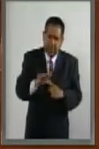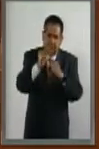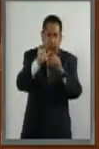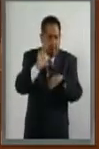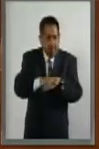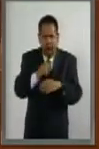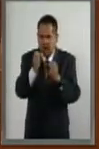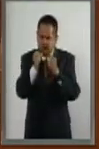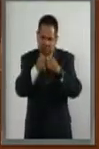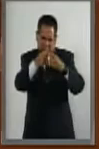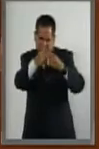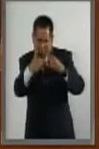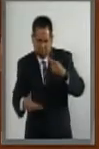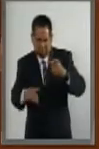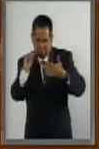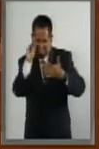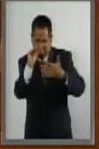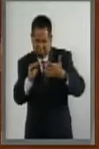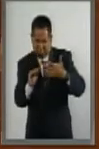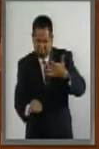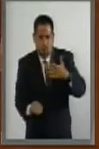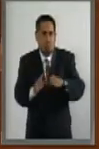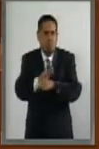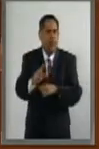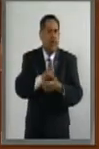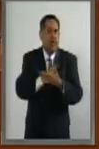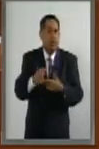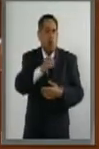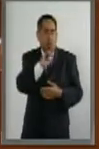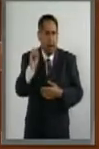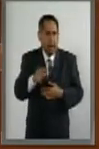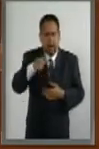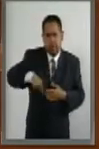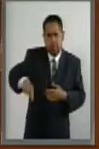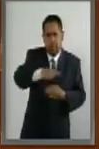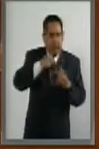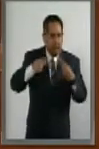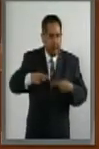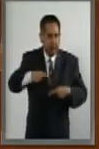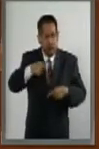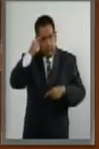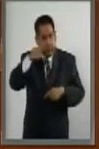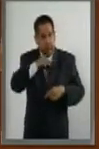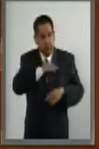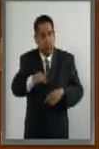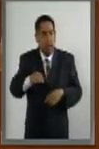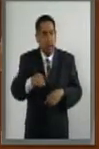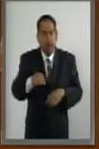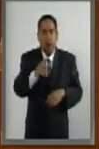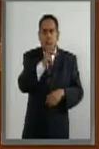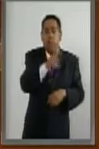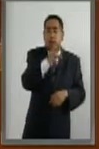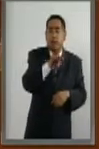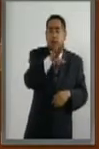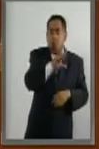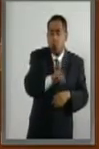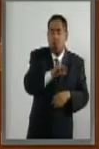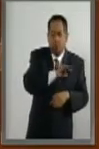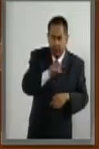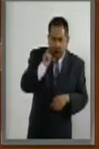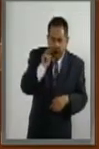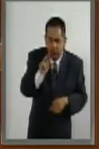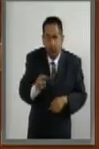mayor abundamiento los derechos y las obligaciones de los pasajeros para que la Procuraduría Federal del